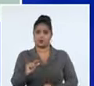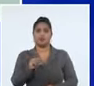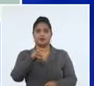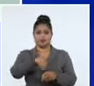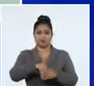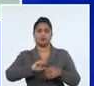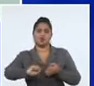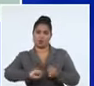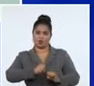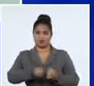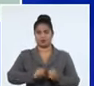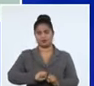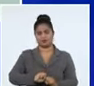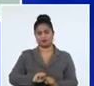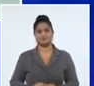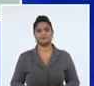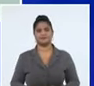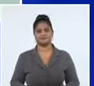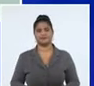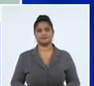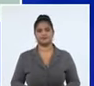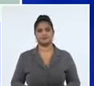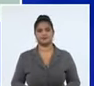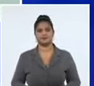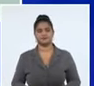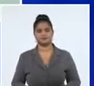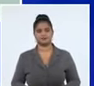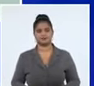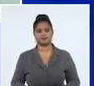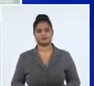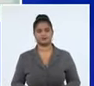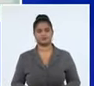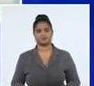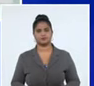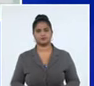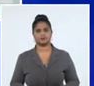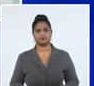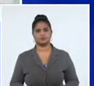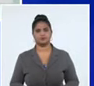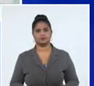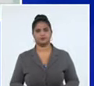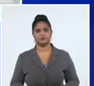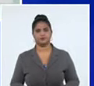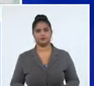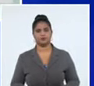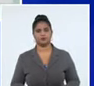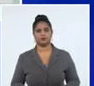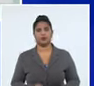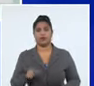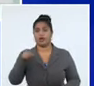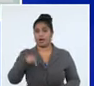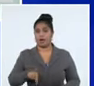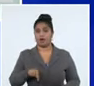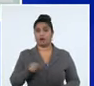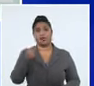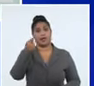enfermedad. Ahora vamos a ver no el gráfico de los mayores incidencias, sino el de las menores